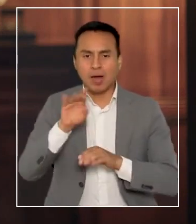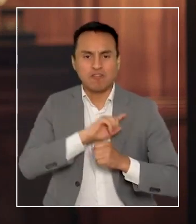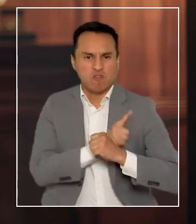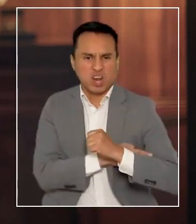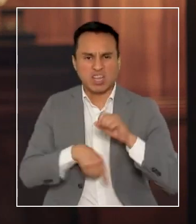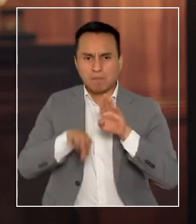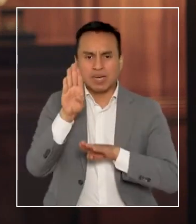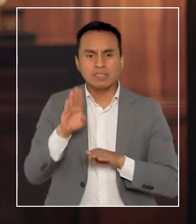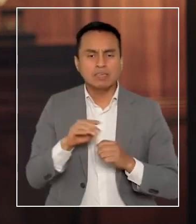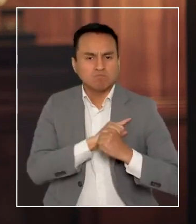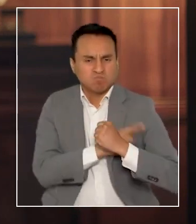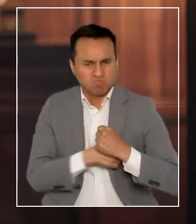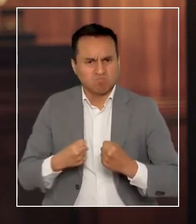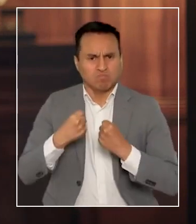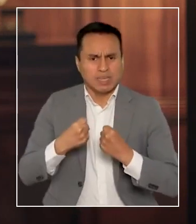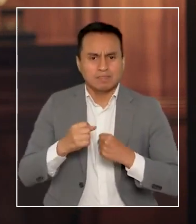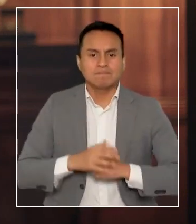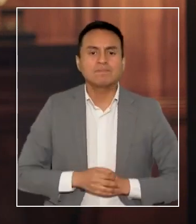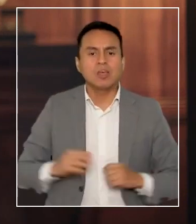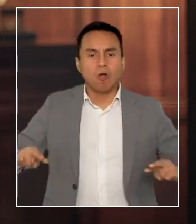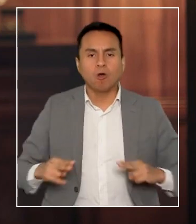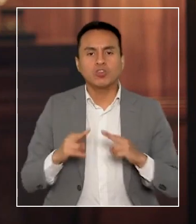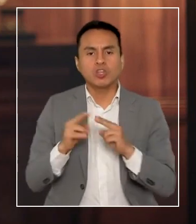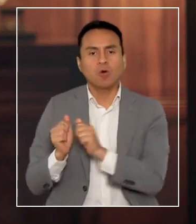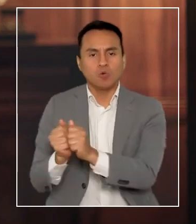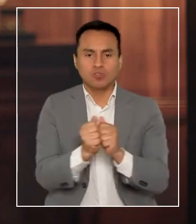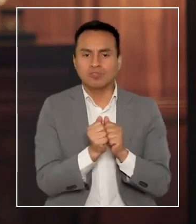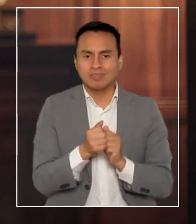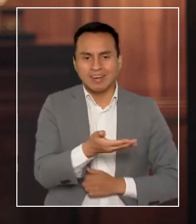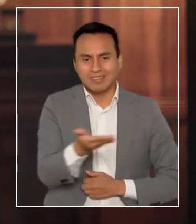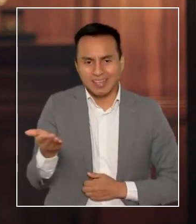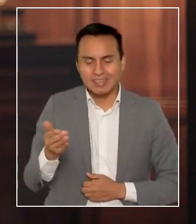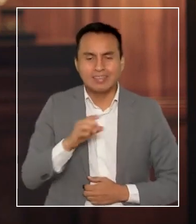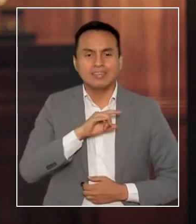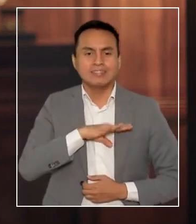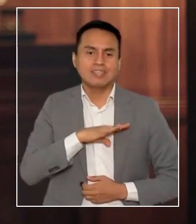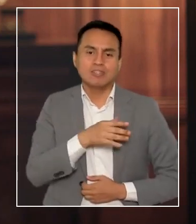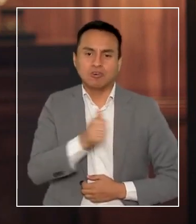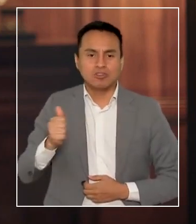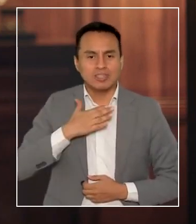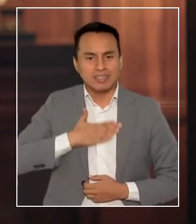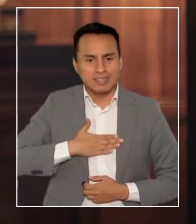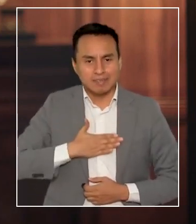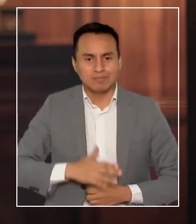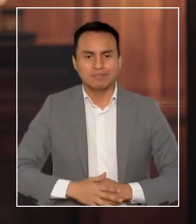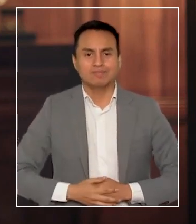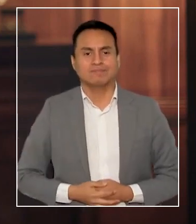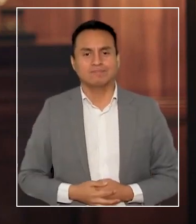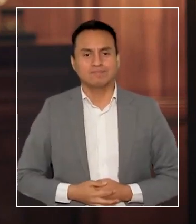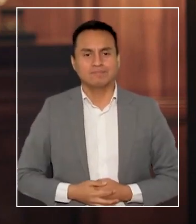con más energía para construir junto a ustedes ese chile que todos deseamos